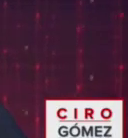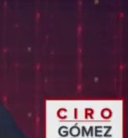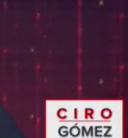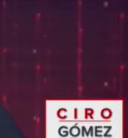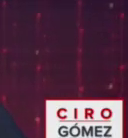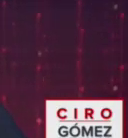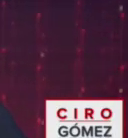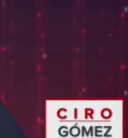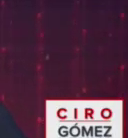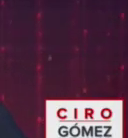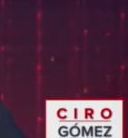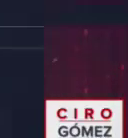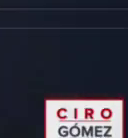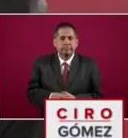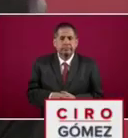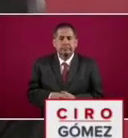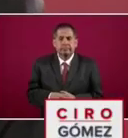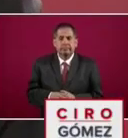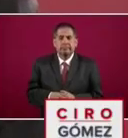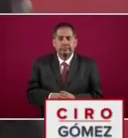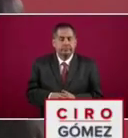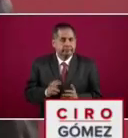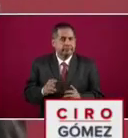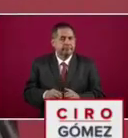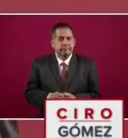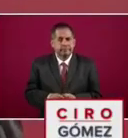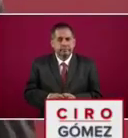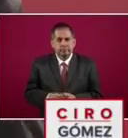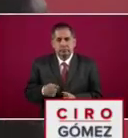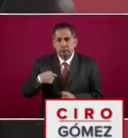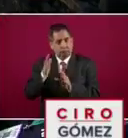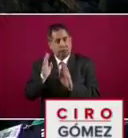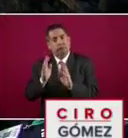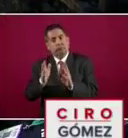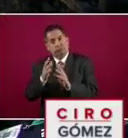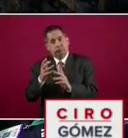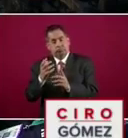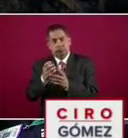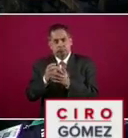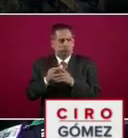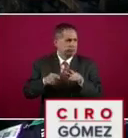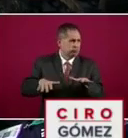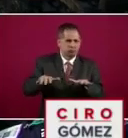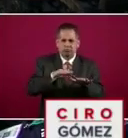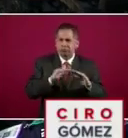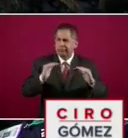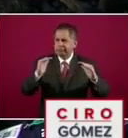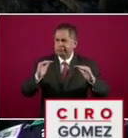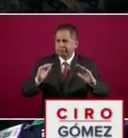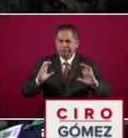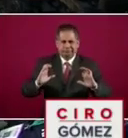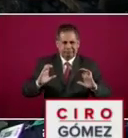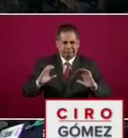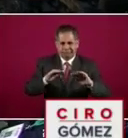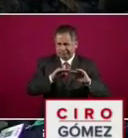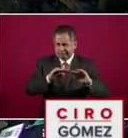algunos avances. Ya logramos estabilizar